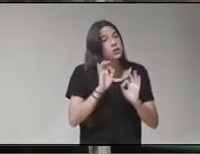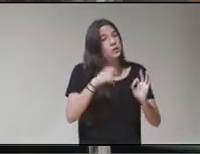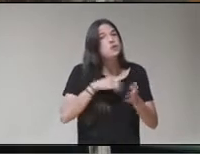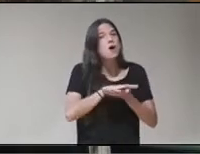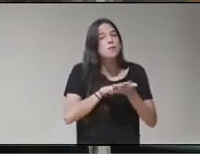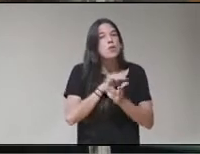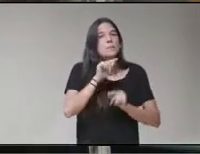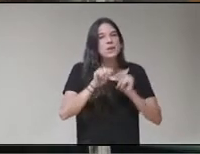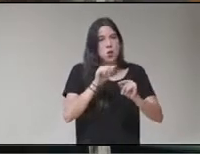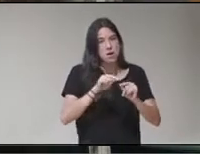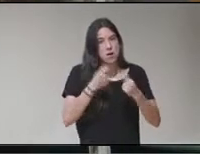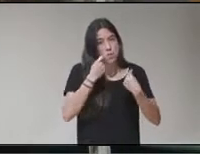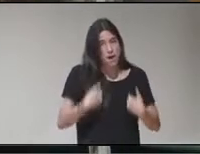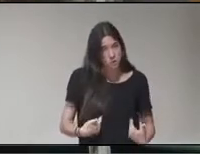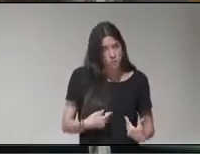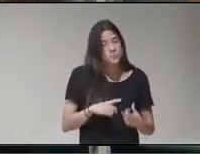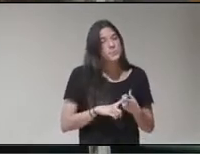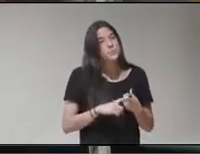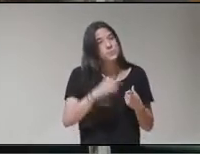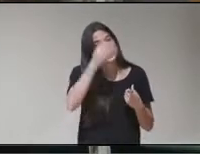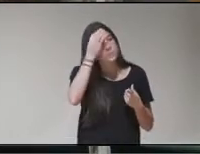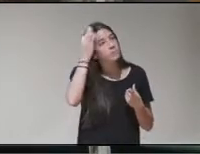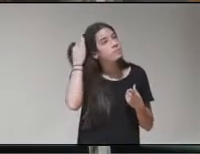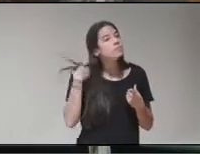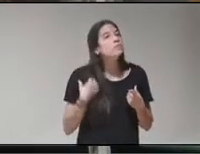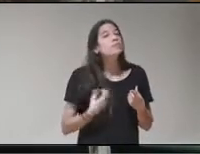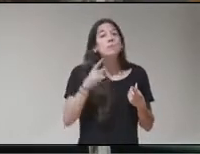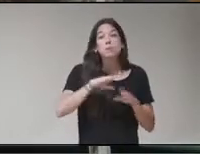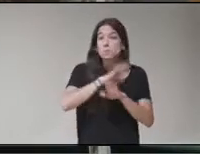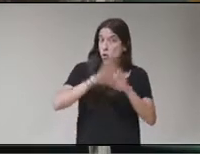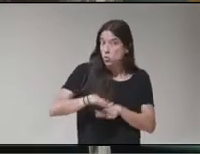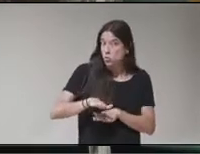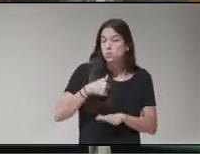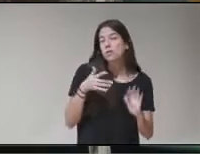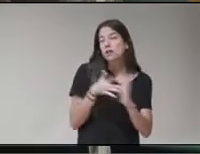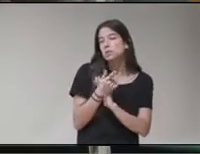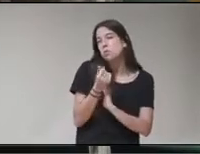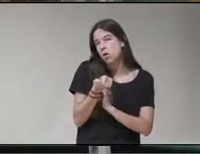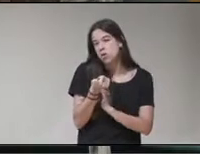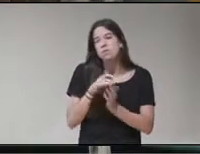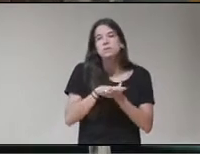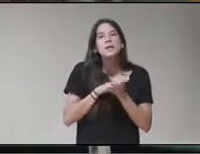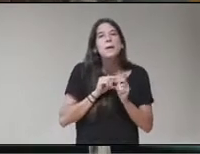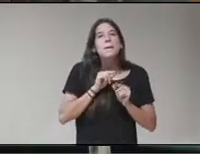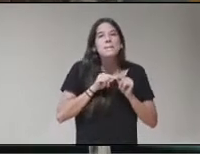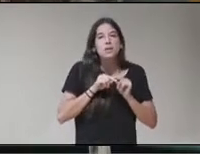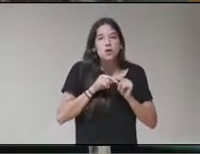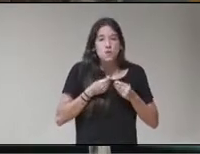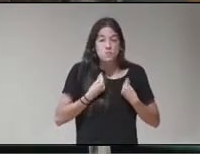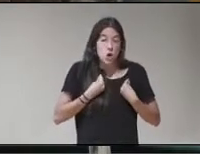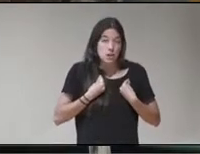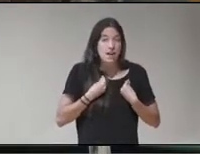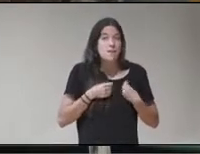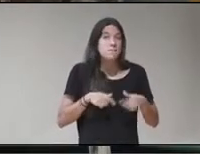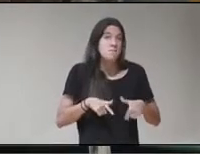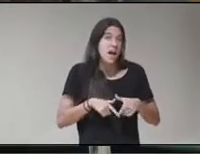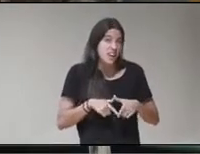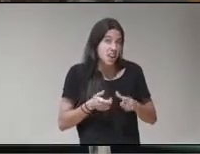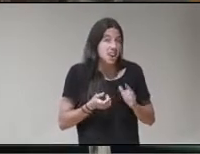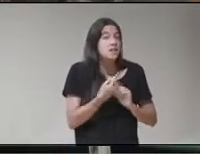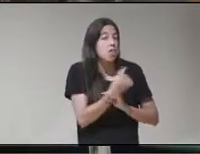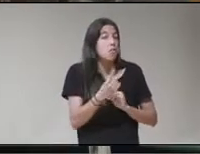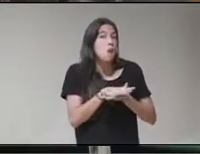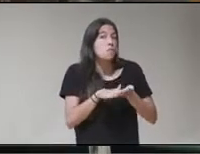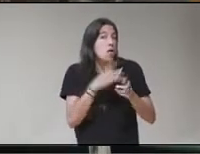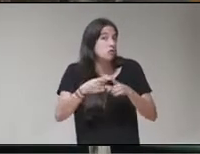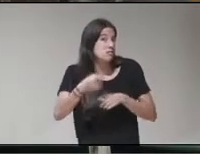humano, y por último voy a dar una pincelada sobre el microbiota vaginal. ¿Qué queréis que os diga? Cada uno habla de lo que sabe y